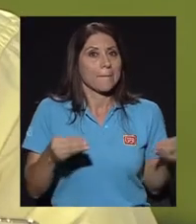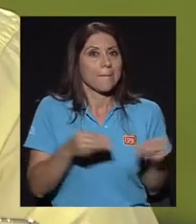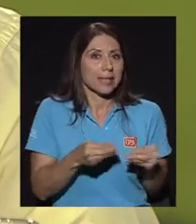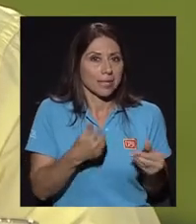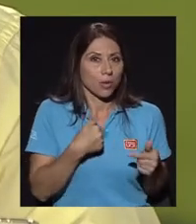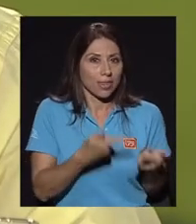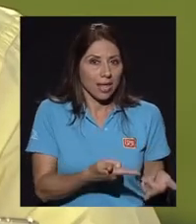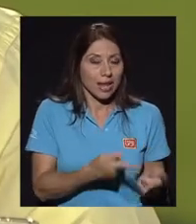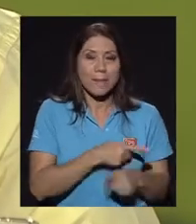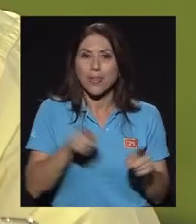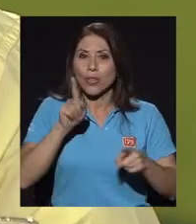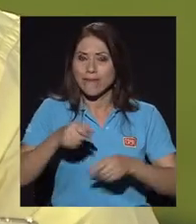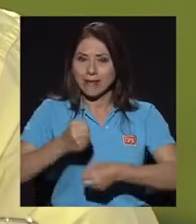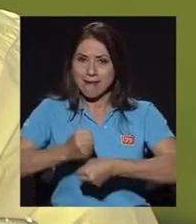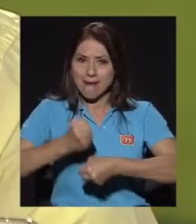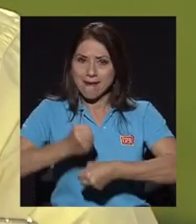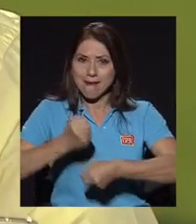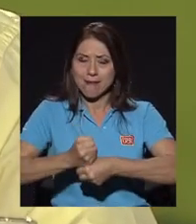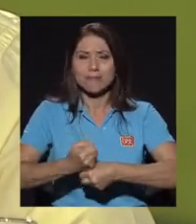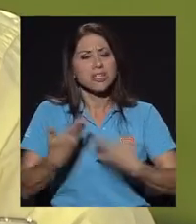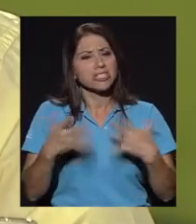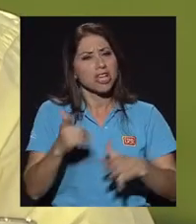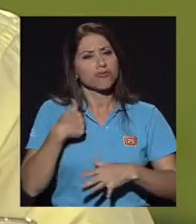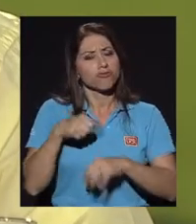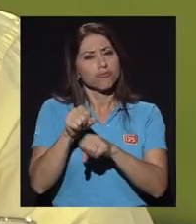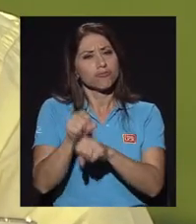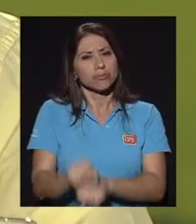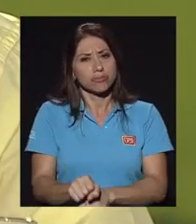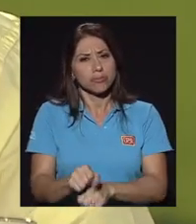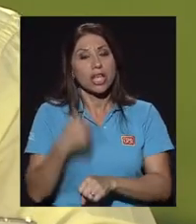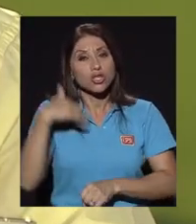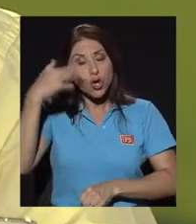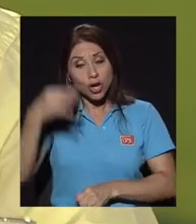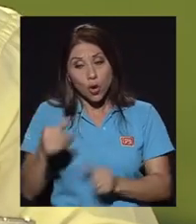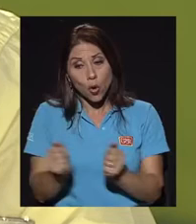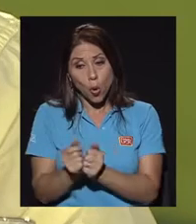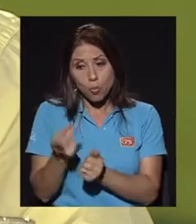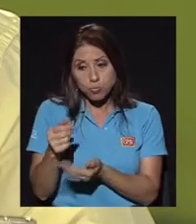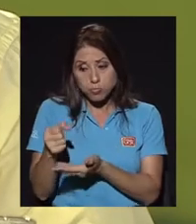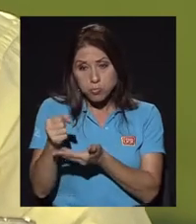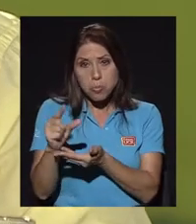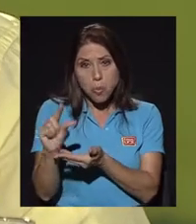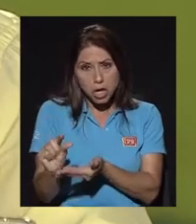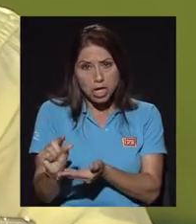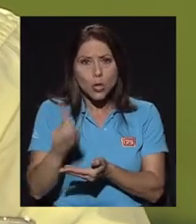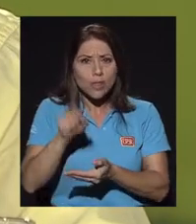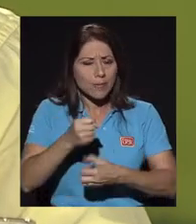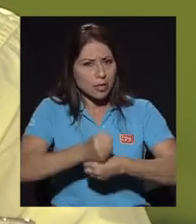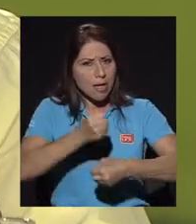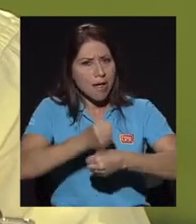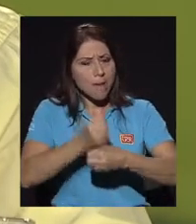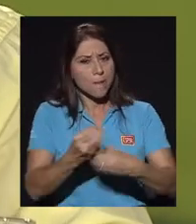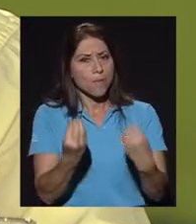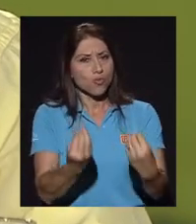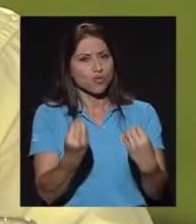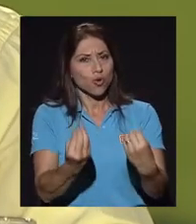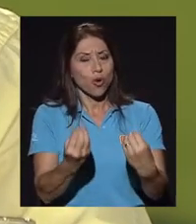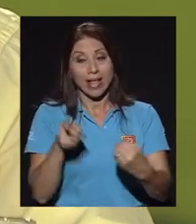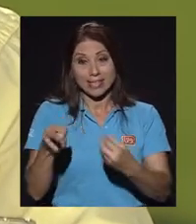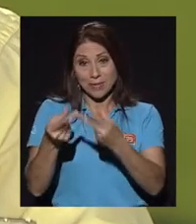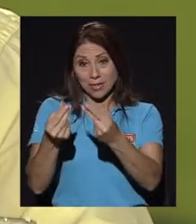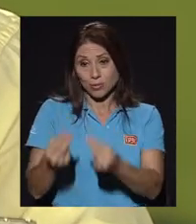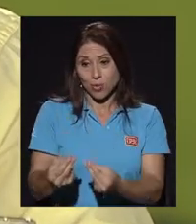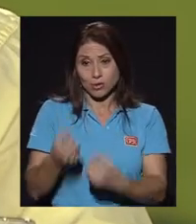dan. Entonces, a eso estamos acostumbrados. Creo que con poquito tenemos que hacer mucho, y ese presupuesto de